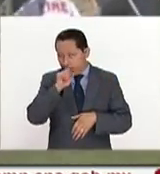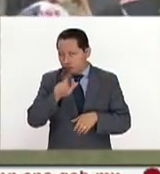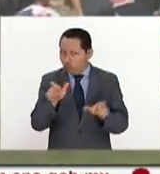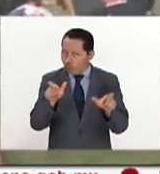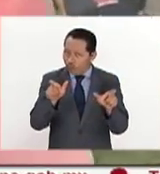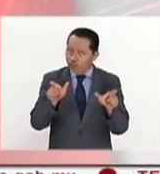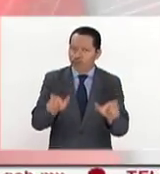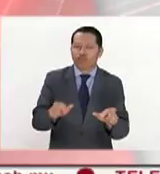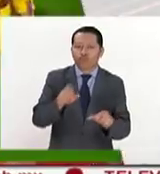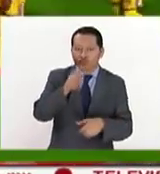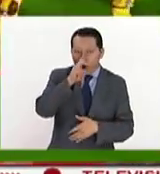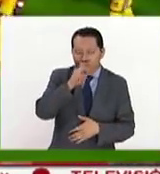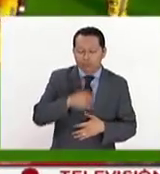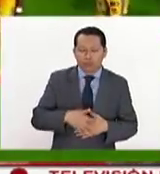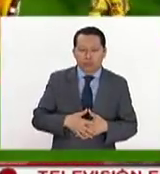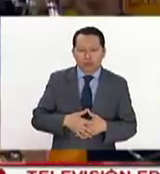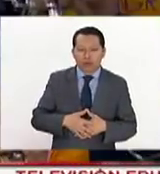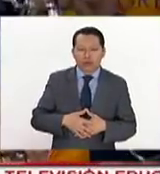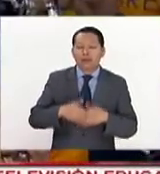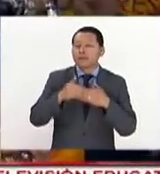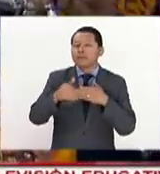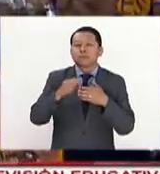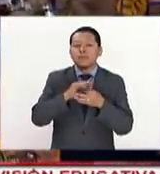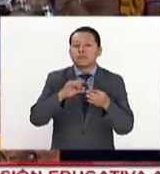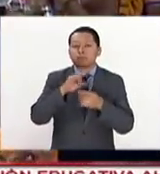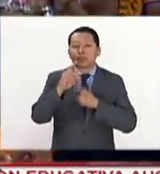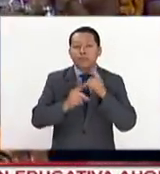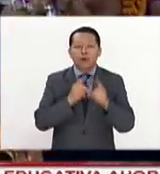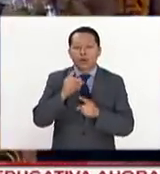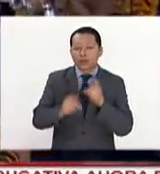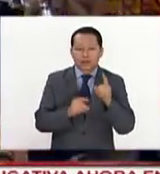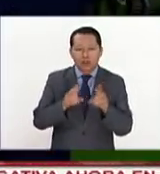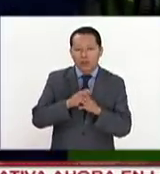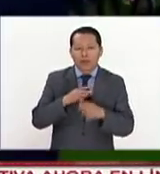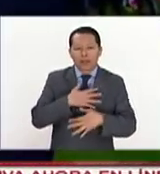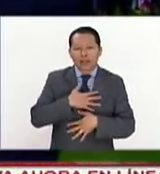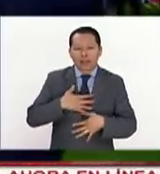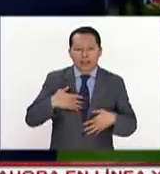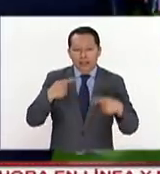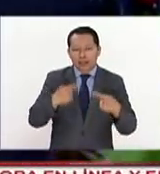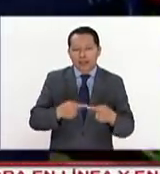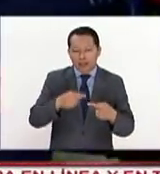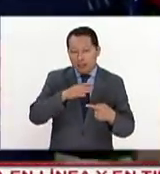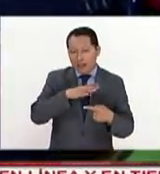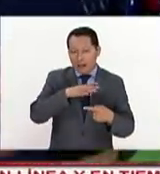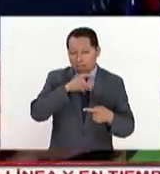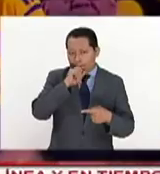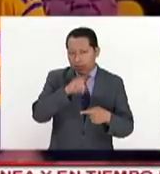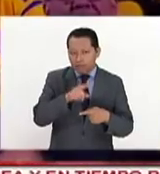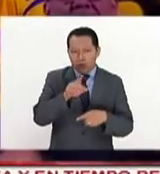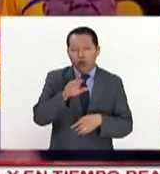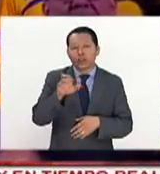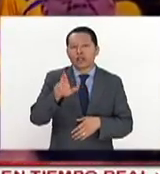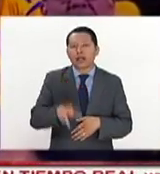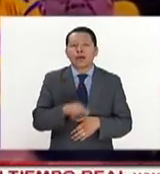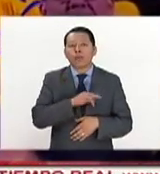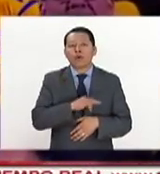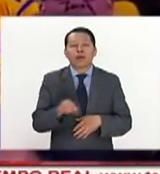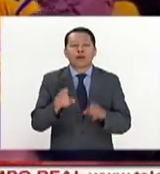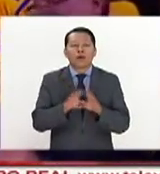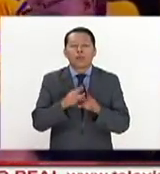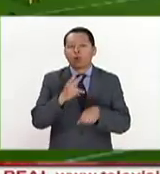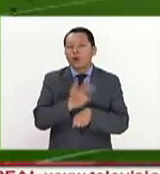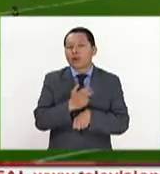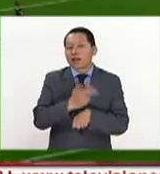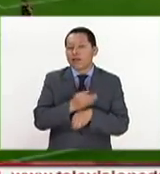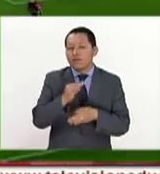país. Y más adelante, en los deportes, Tigres se enfrentará esta noche al Herediano de Costa Rica en la ida de los